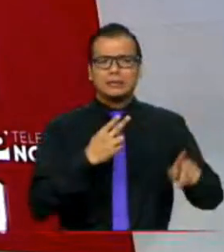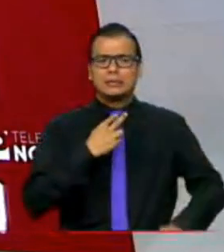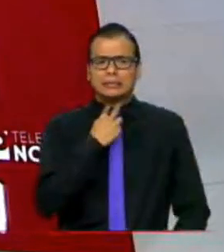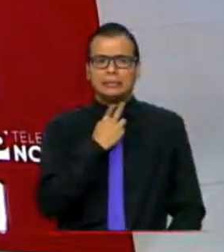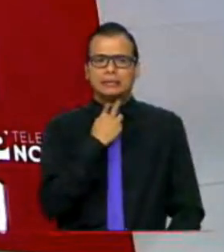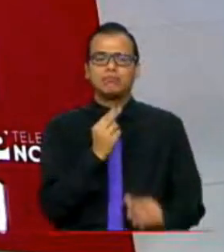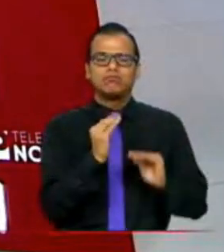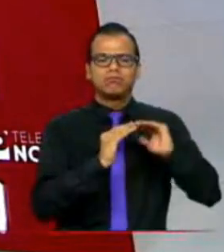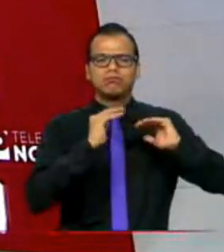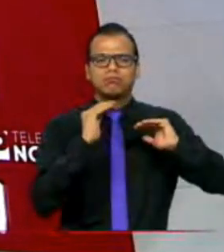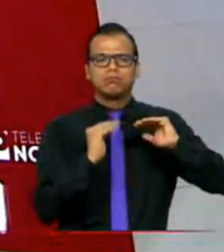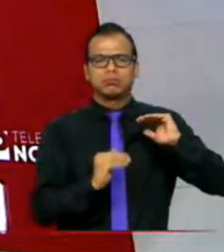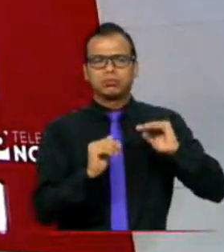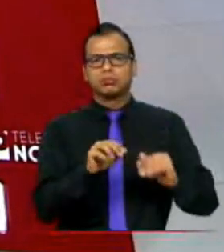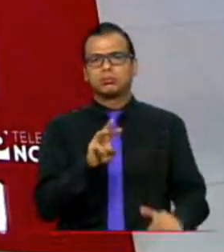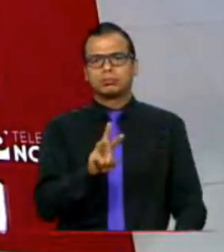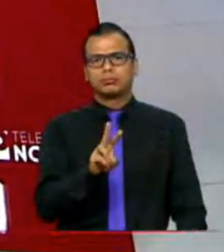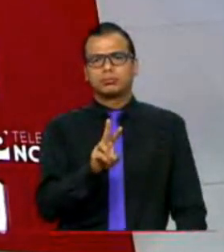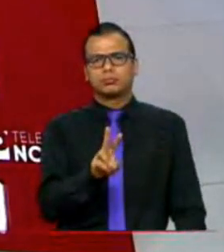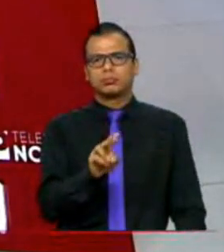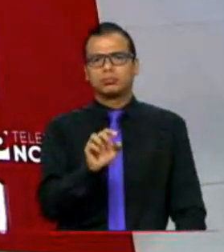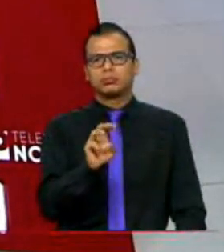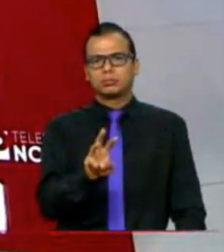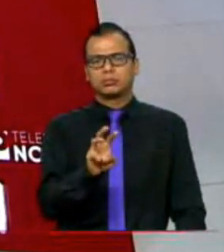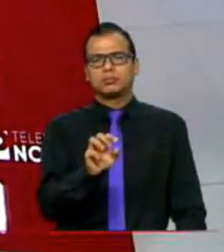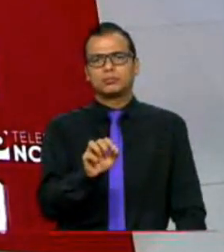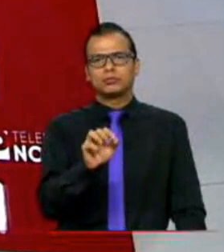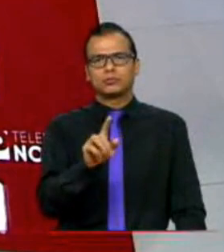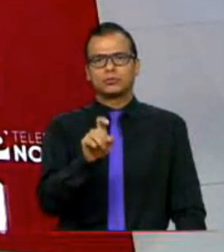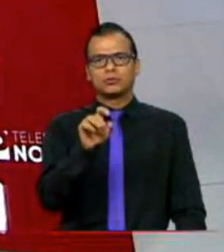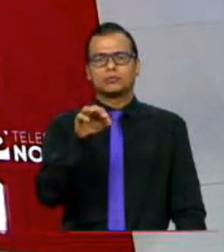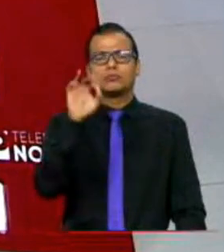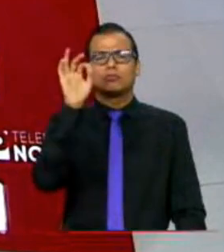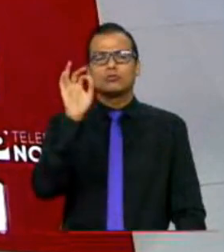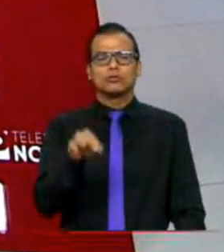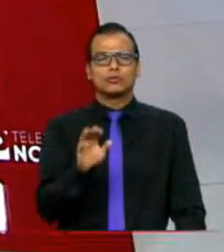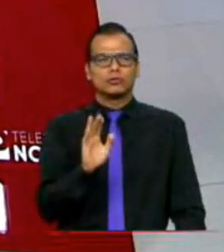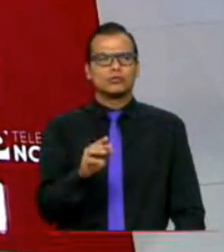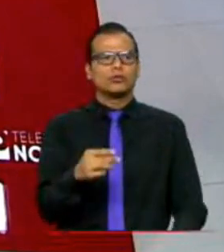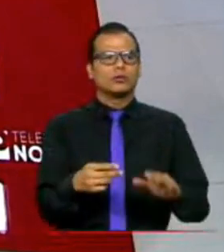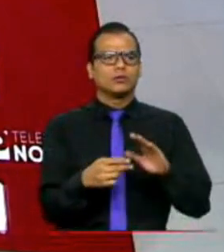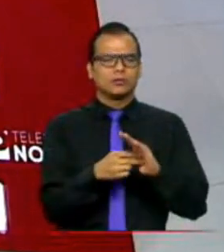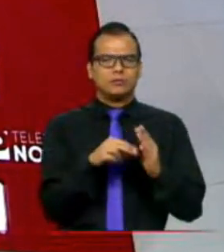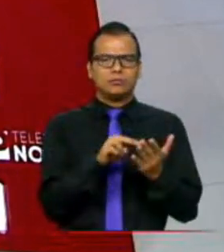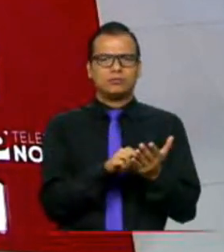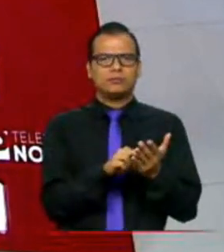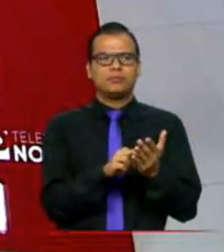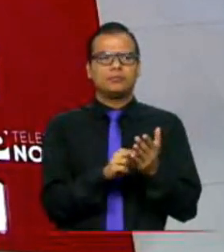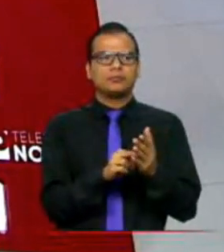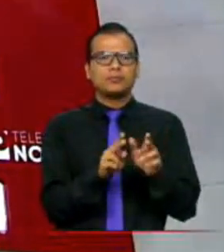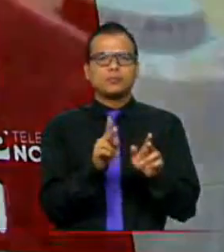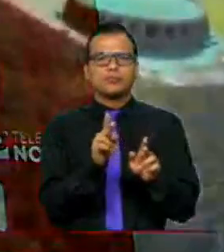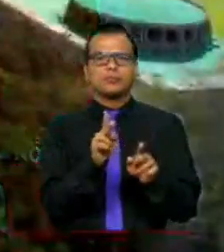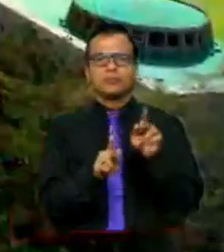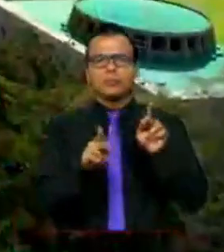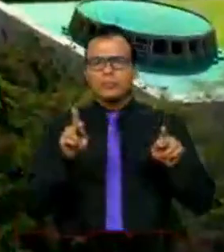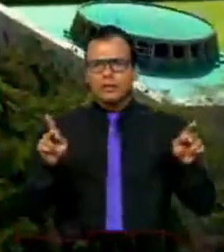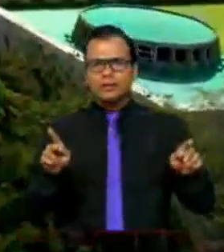Cali se encontró y fue de 500, de